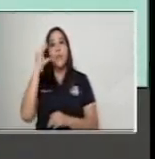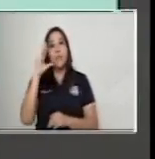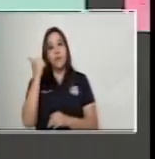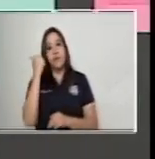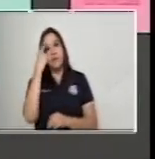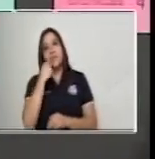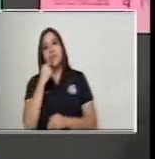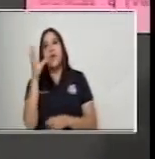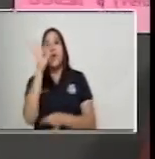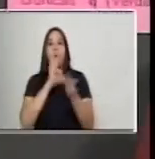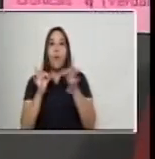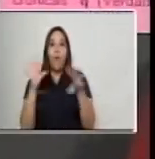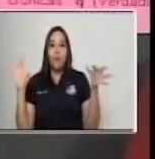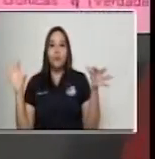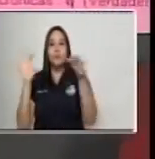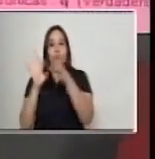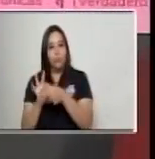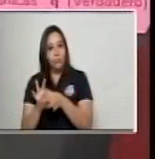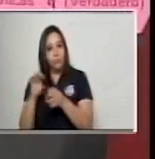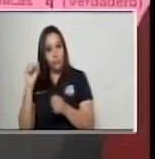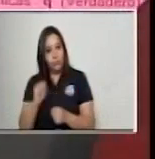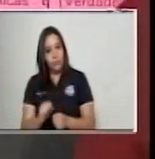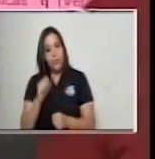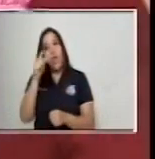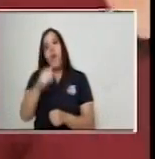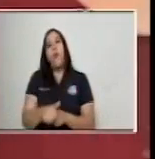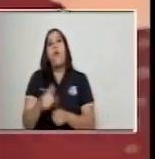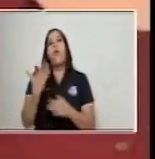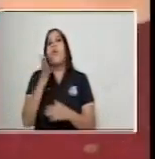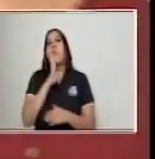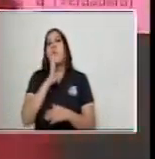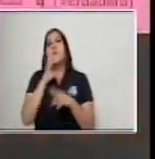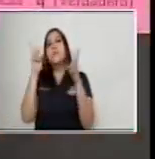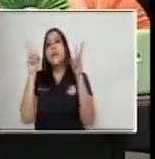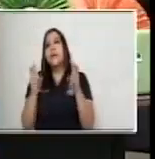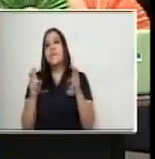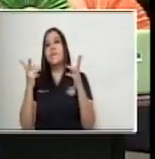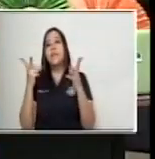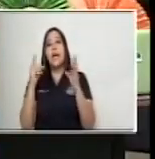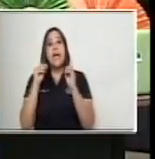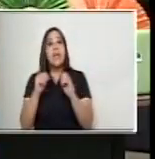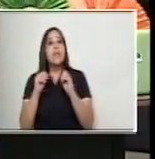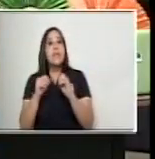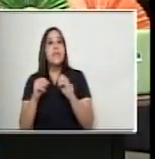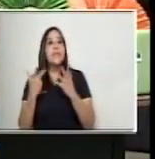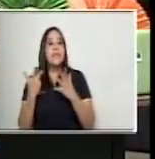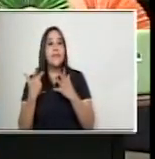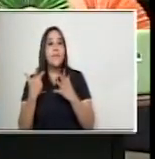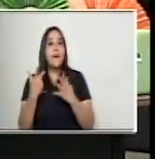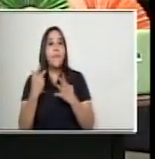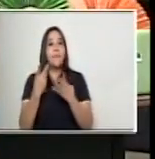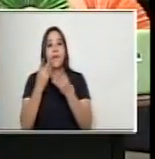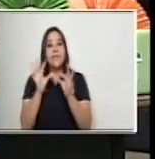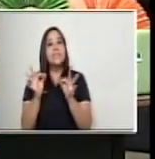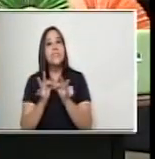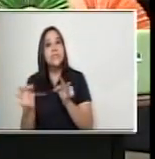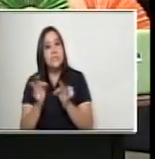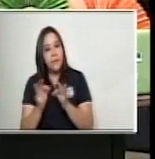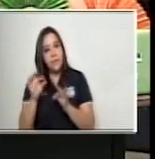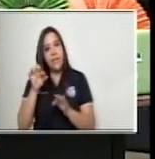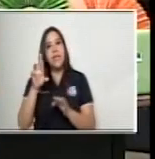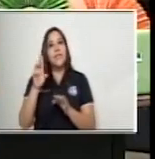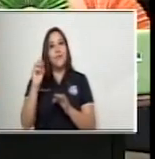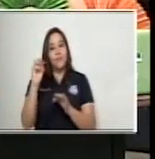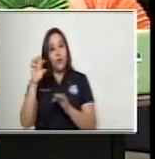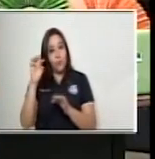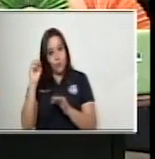El día de hoy específicamente vamos a hablar acerca de las proposiciones simples. Las